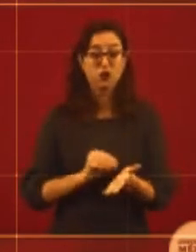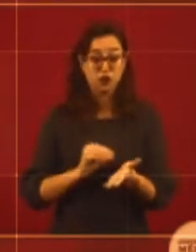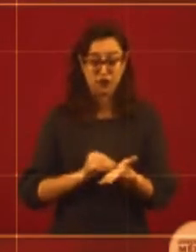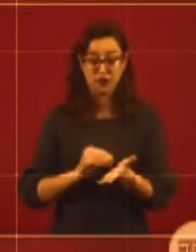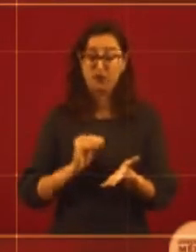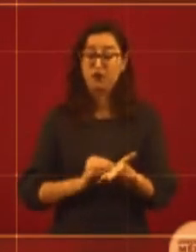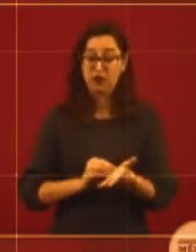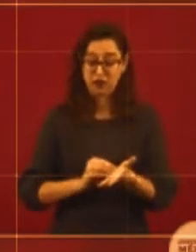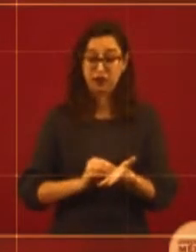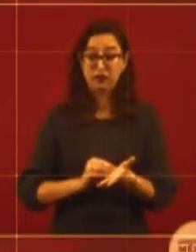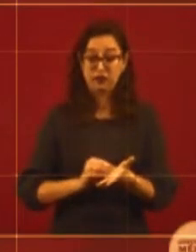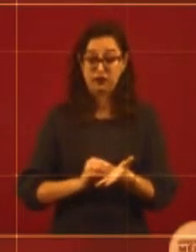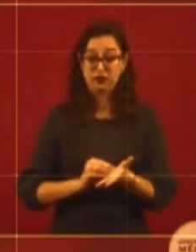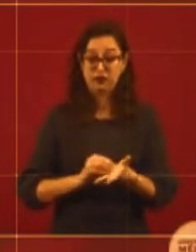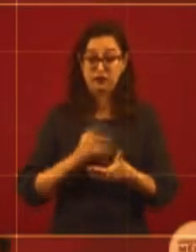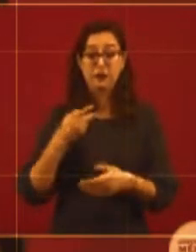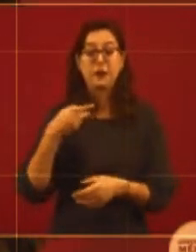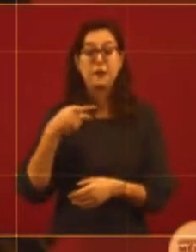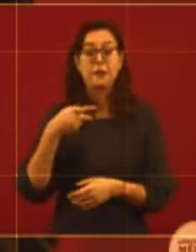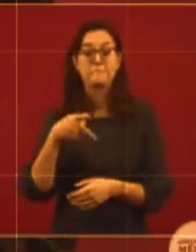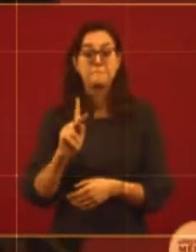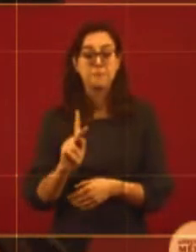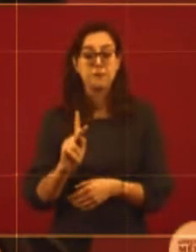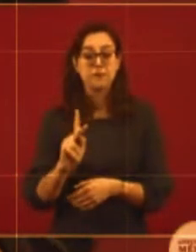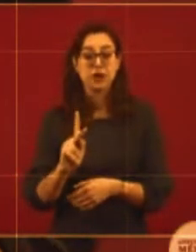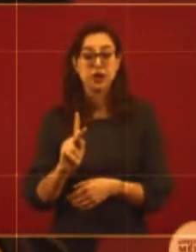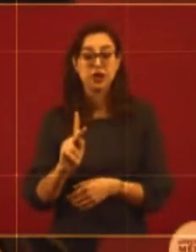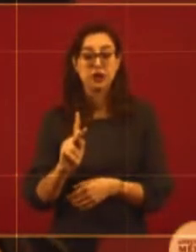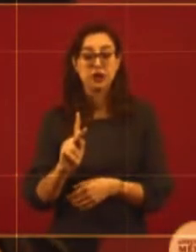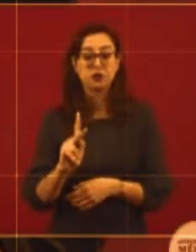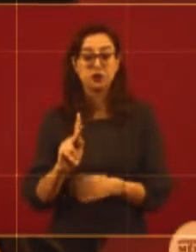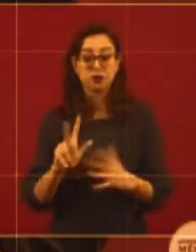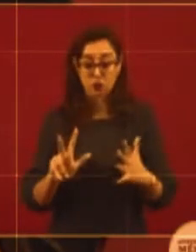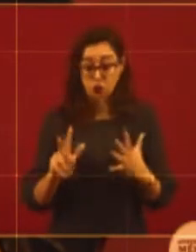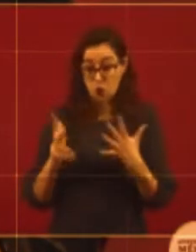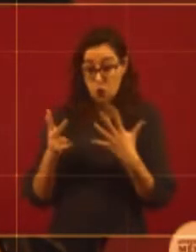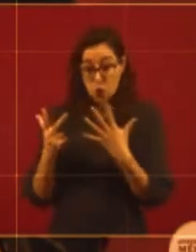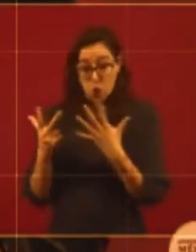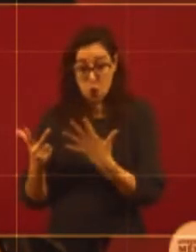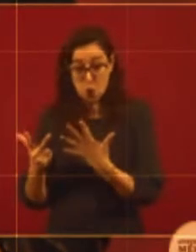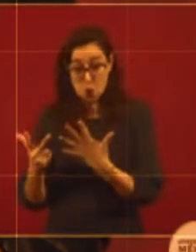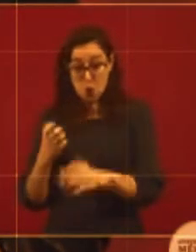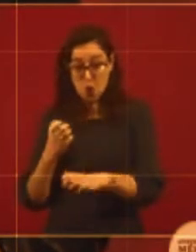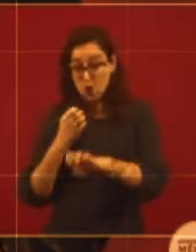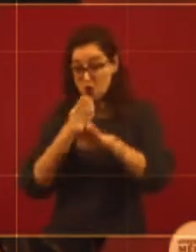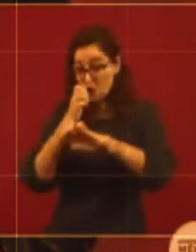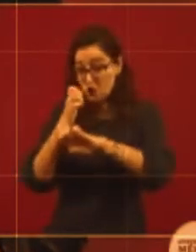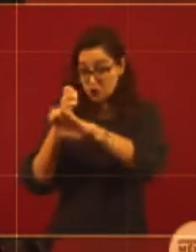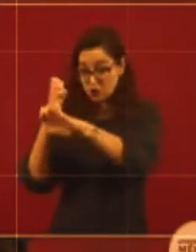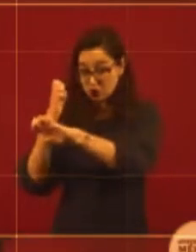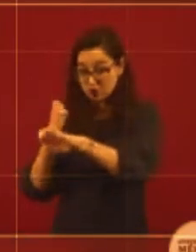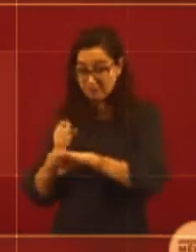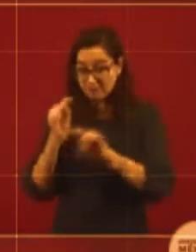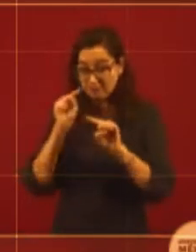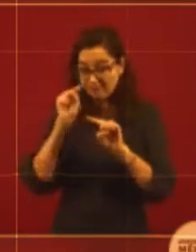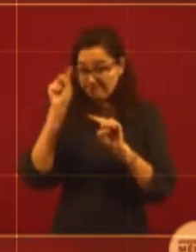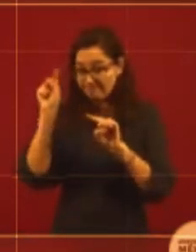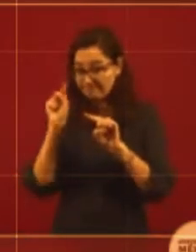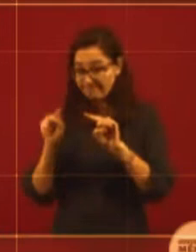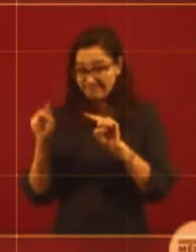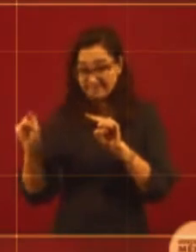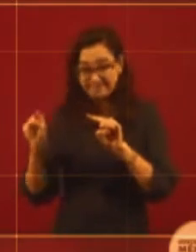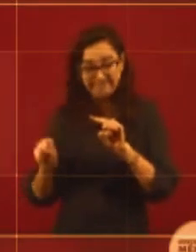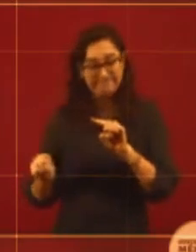pero hay ocho estados ocho entidades federativas en donde